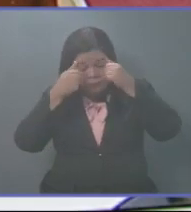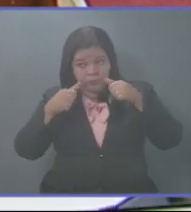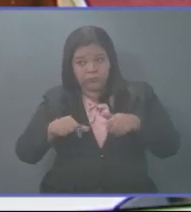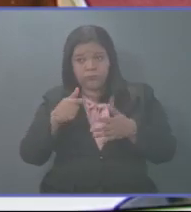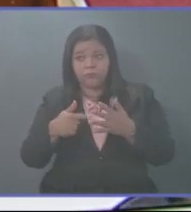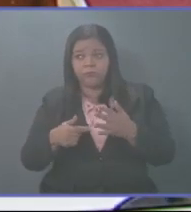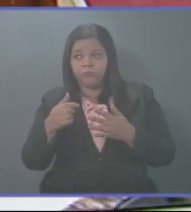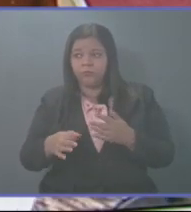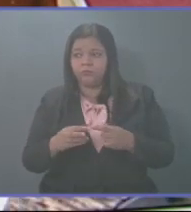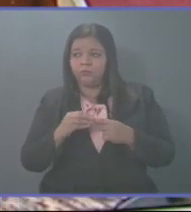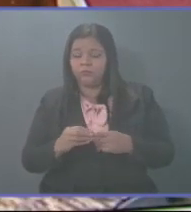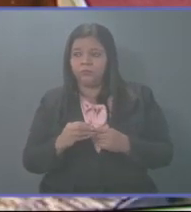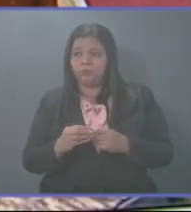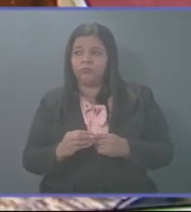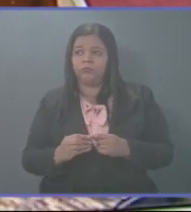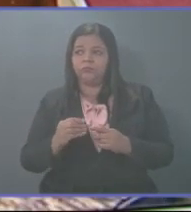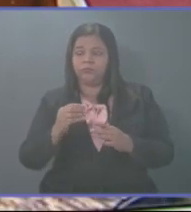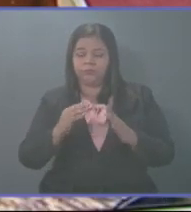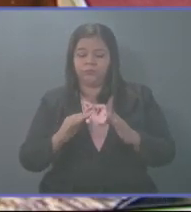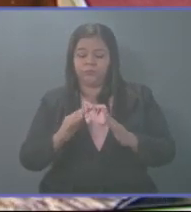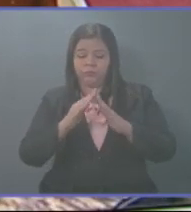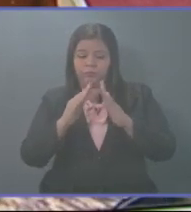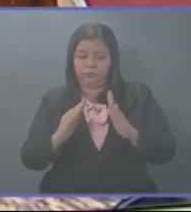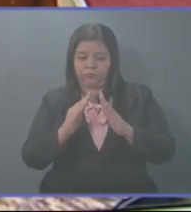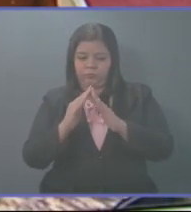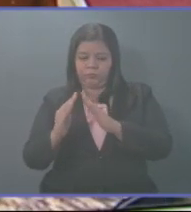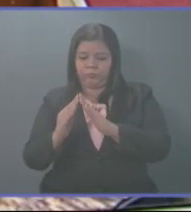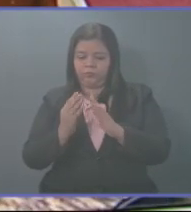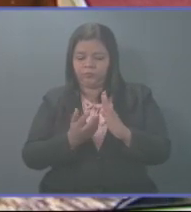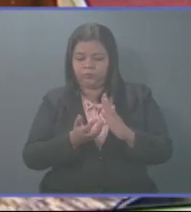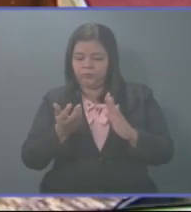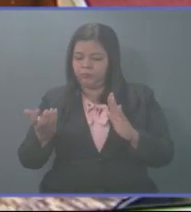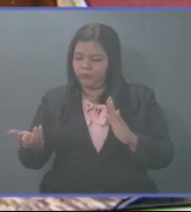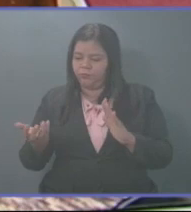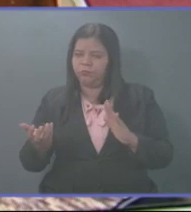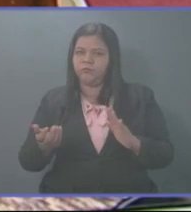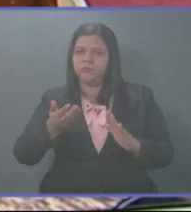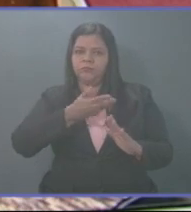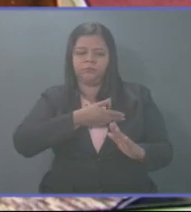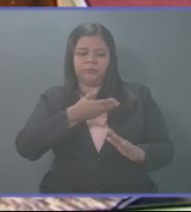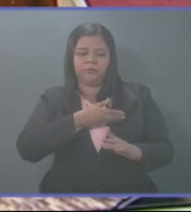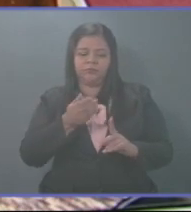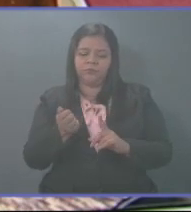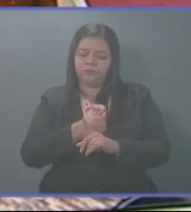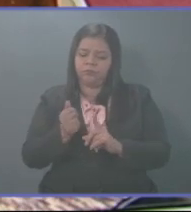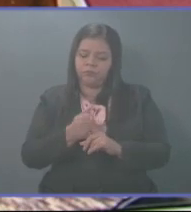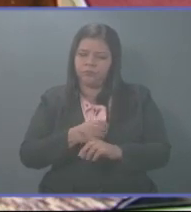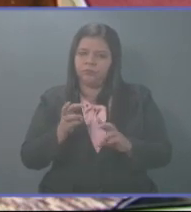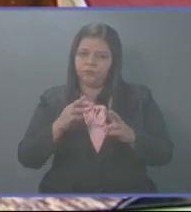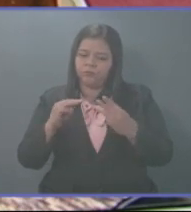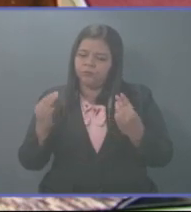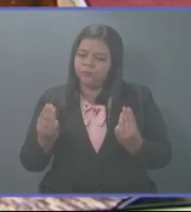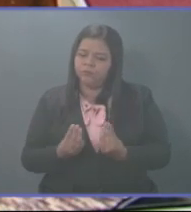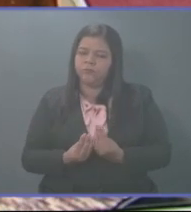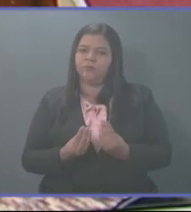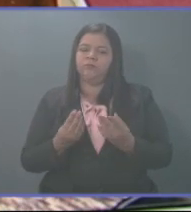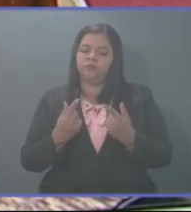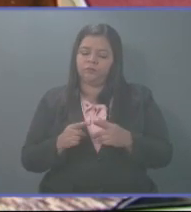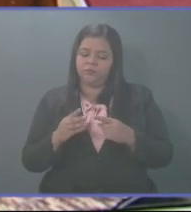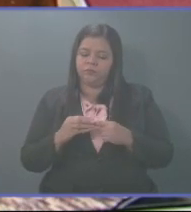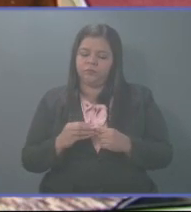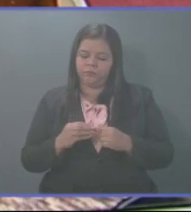ley especial de desplazamiento forzado interno provocado por la violencia, crimen organizado, especialmente por